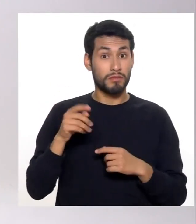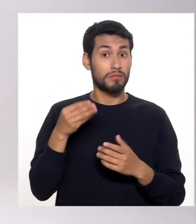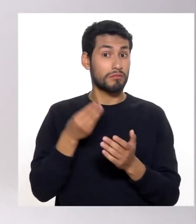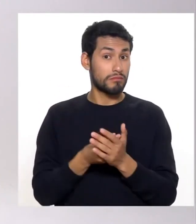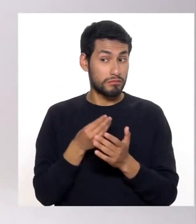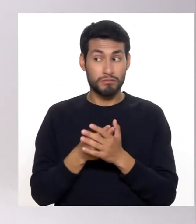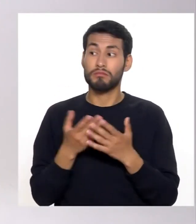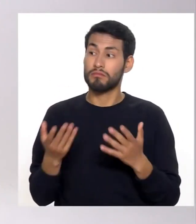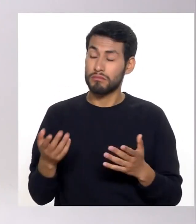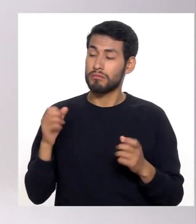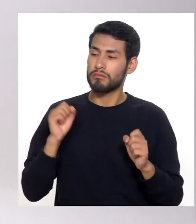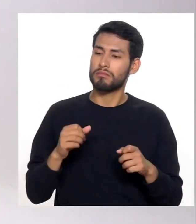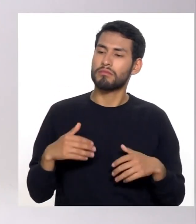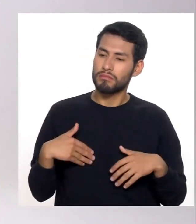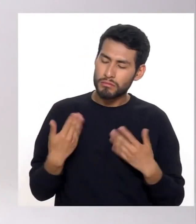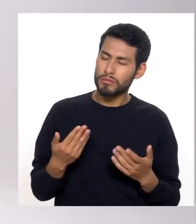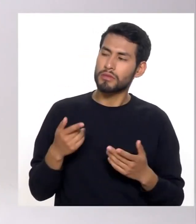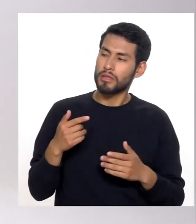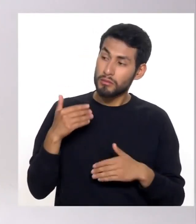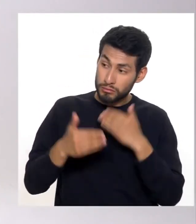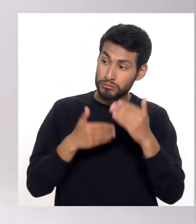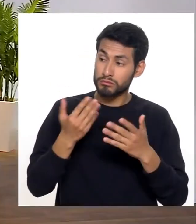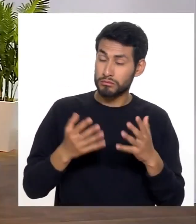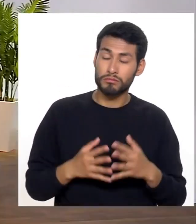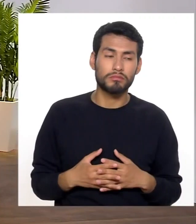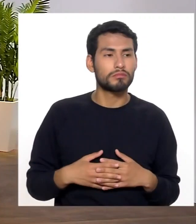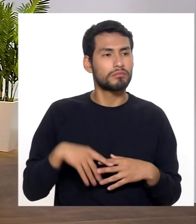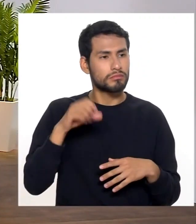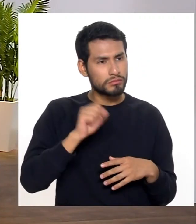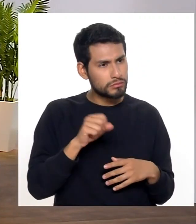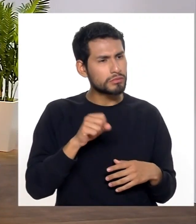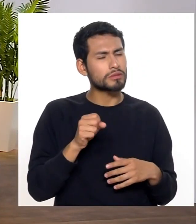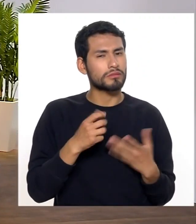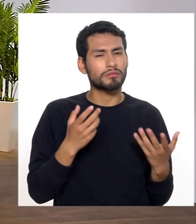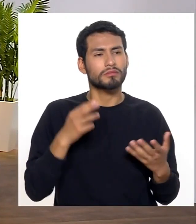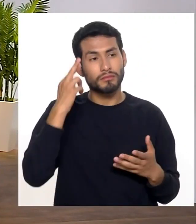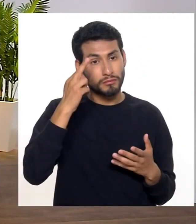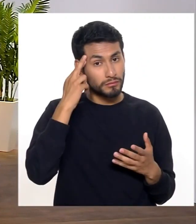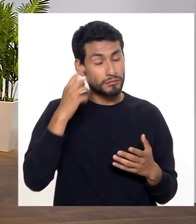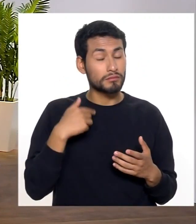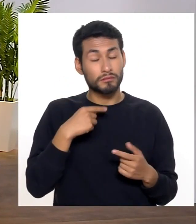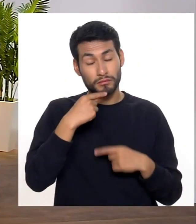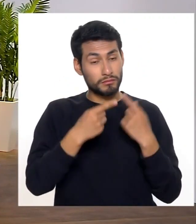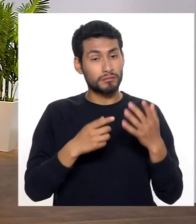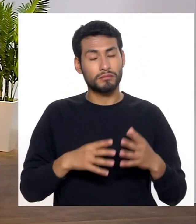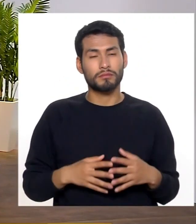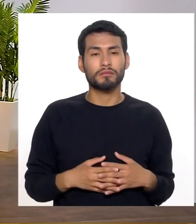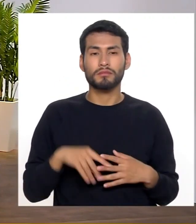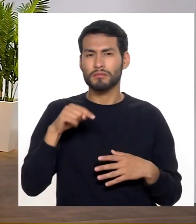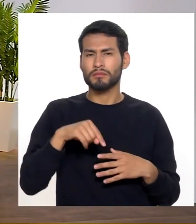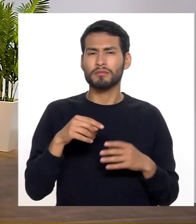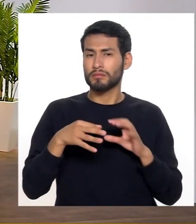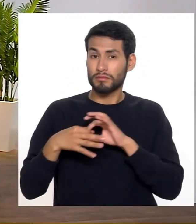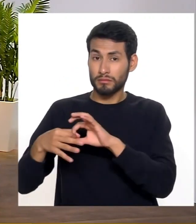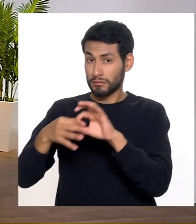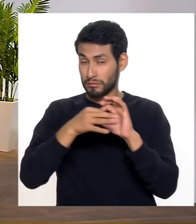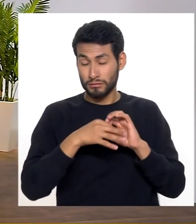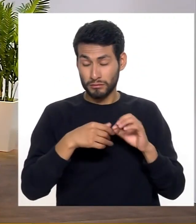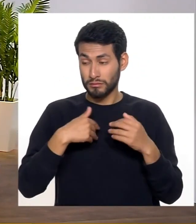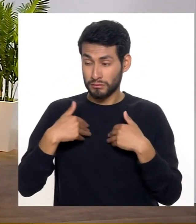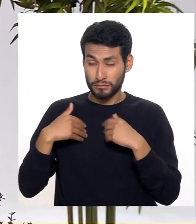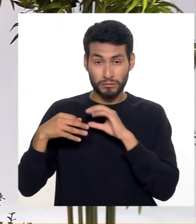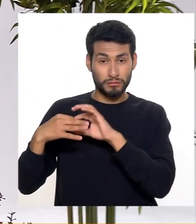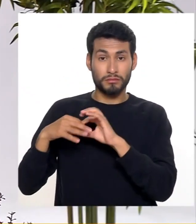fondos para poder sacarlos adelante, ¿no? Mira, por eso te digo que esta alianza que nosotros